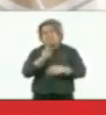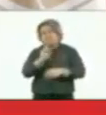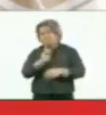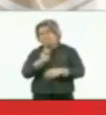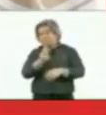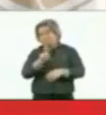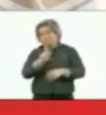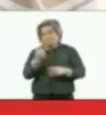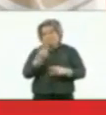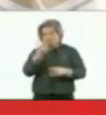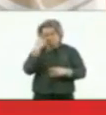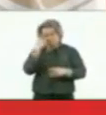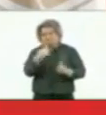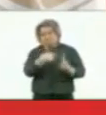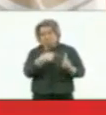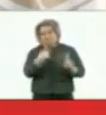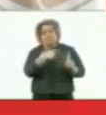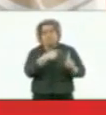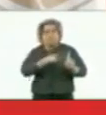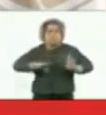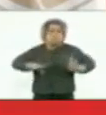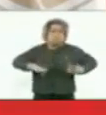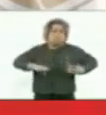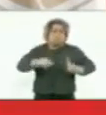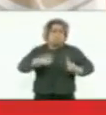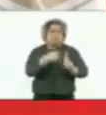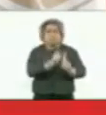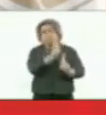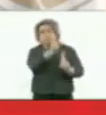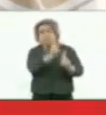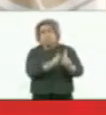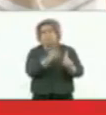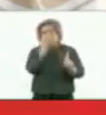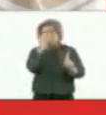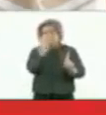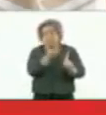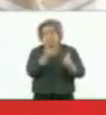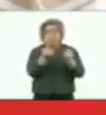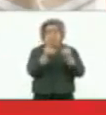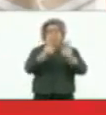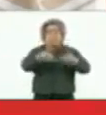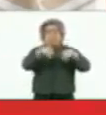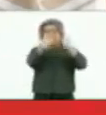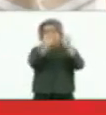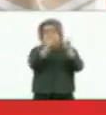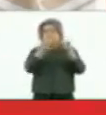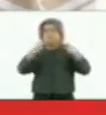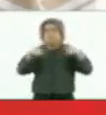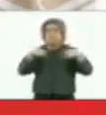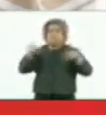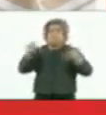en la manera de comportarse y pues también tiene esto frente a la gente, frente al pueblo, pues